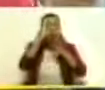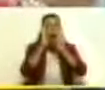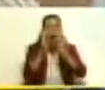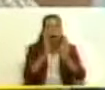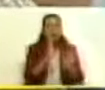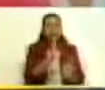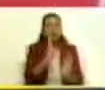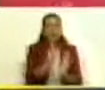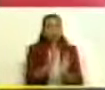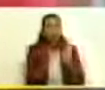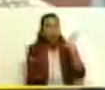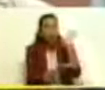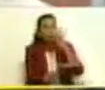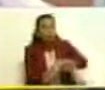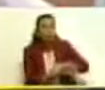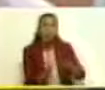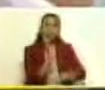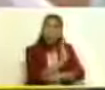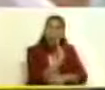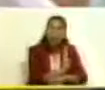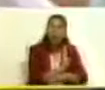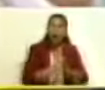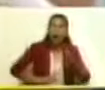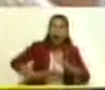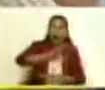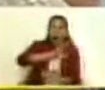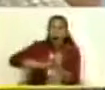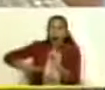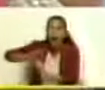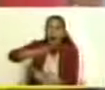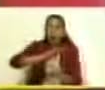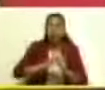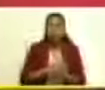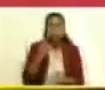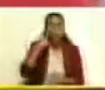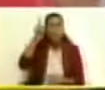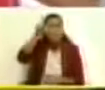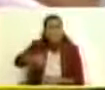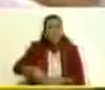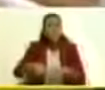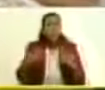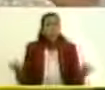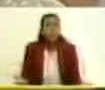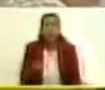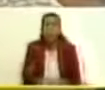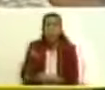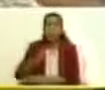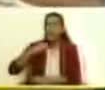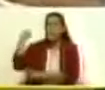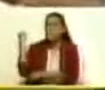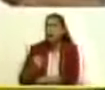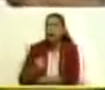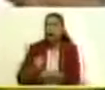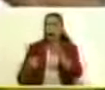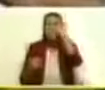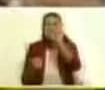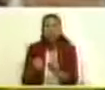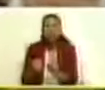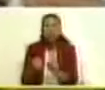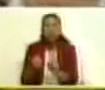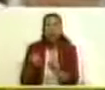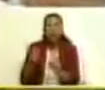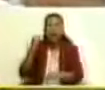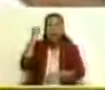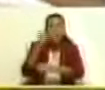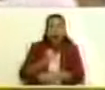poder articular con guardería ambiental. Cuando una persona va a matar a otra persona y va a